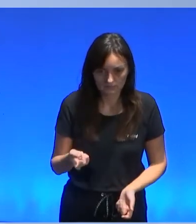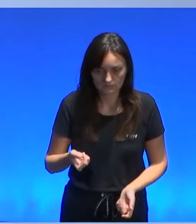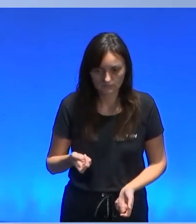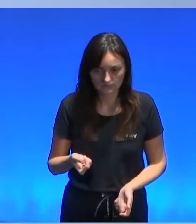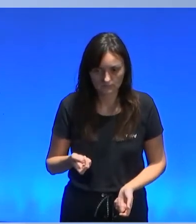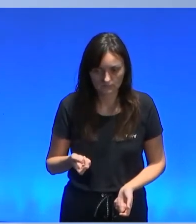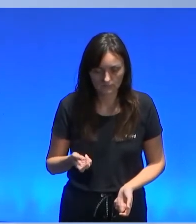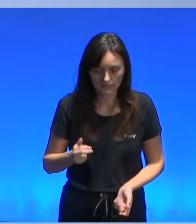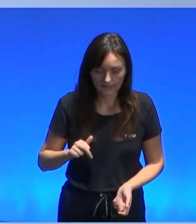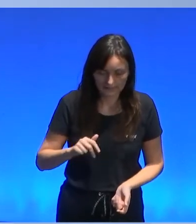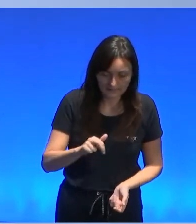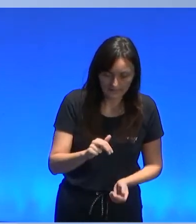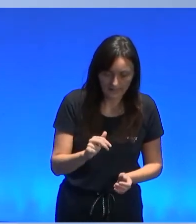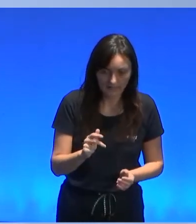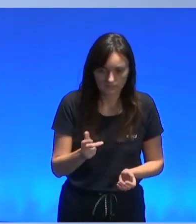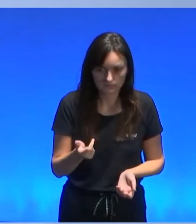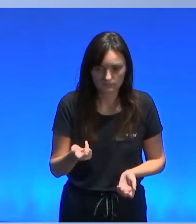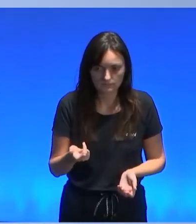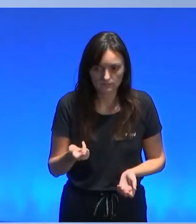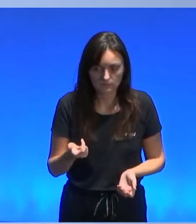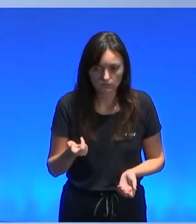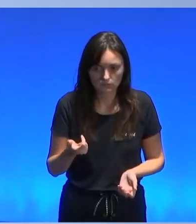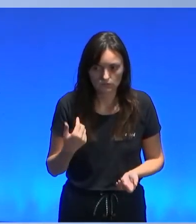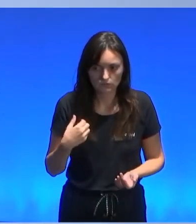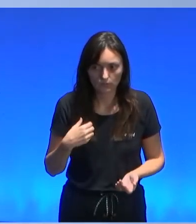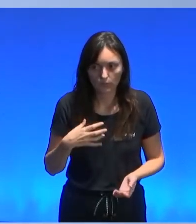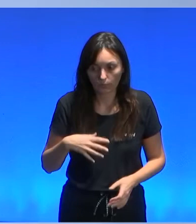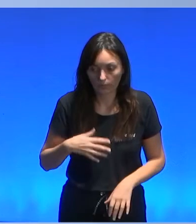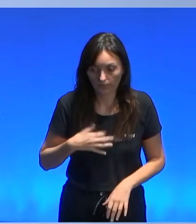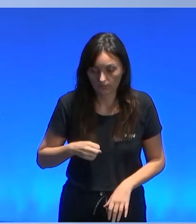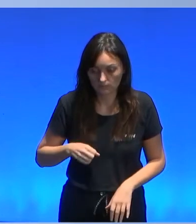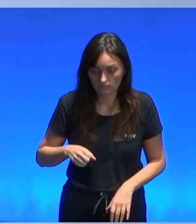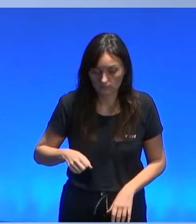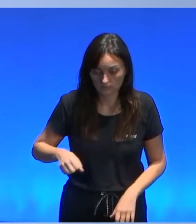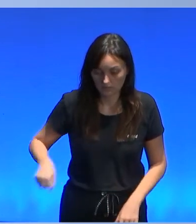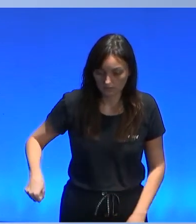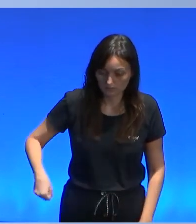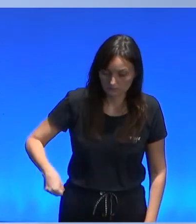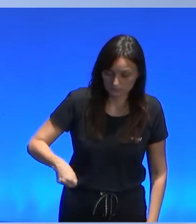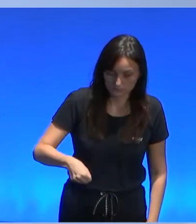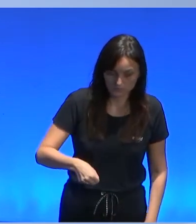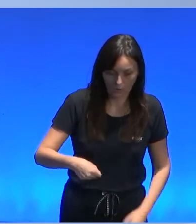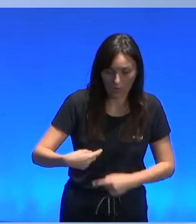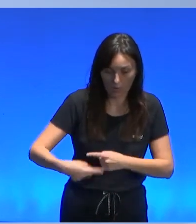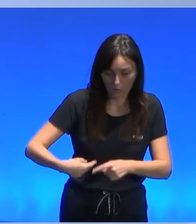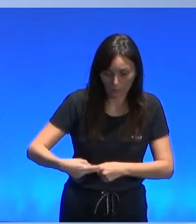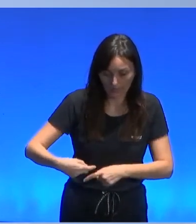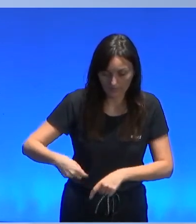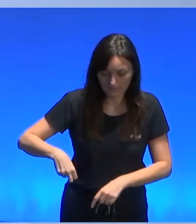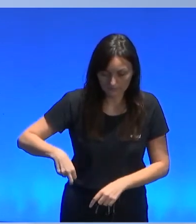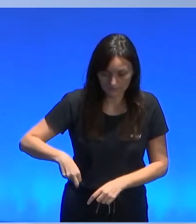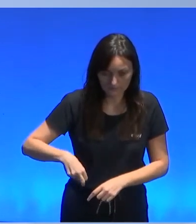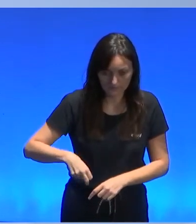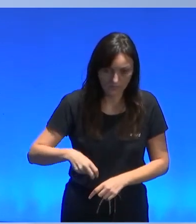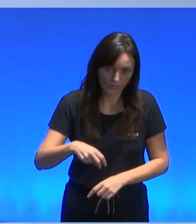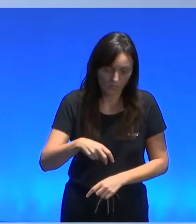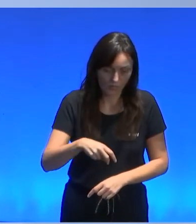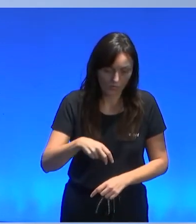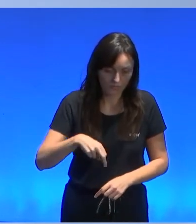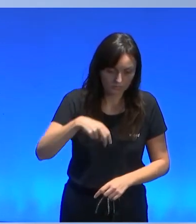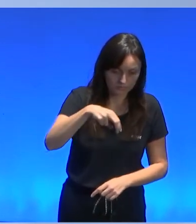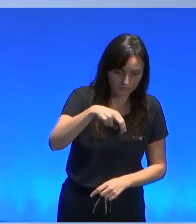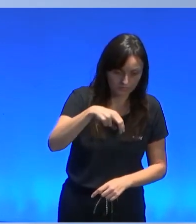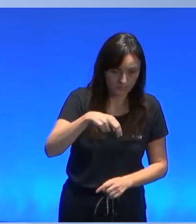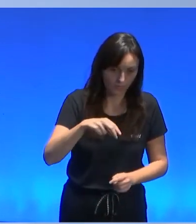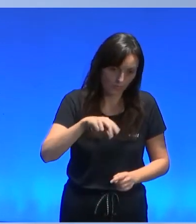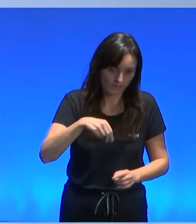escalera pequeña que los niños podían llevarse consigo con ruedas pequeñas que cuando subían se aplastaba de manera que